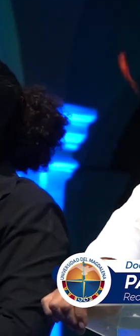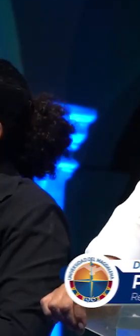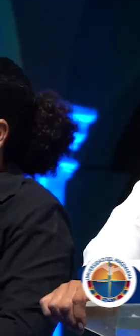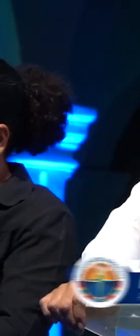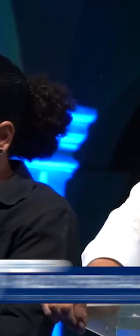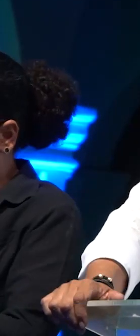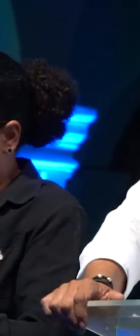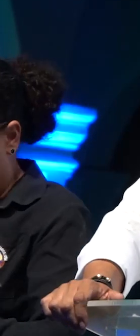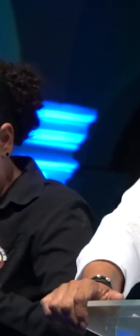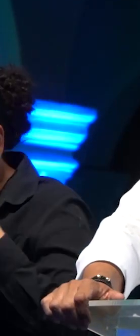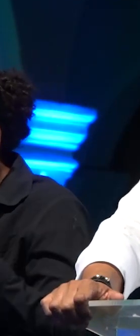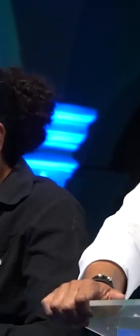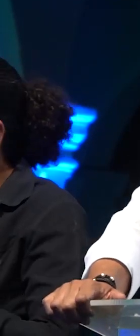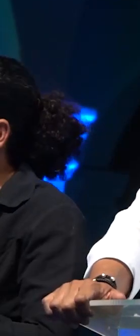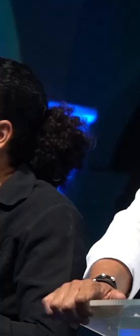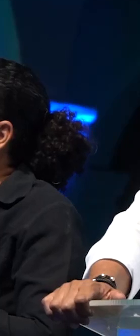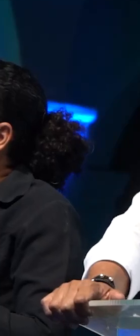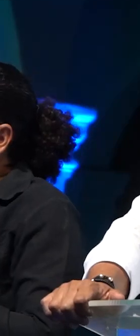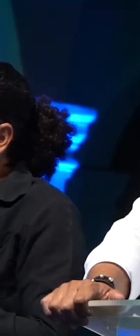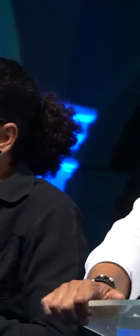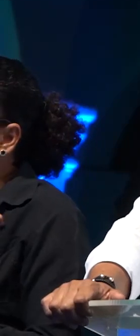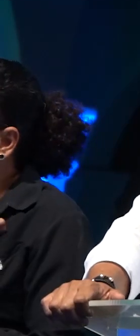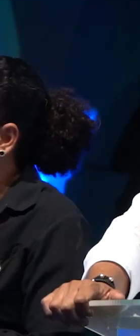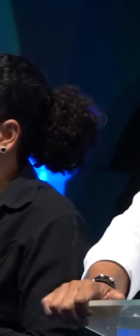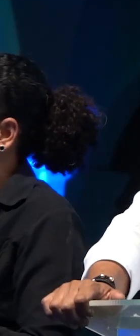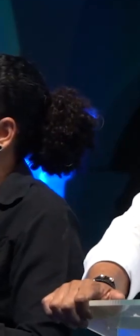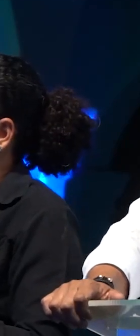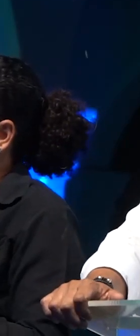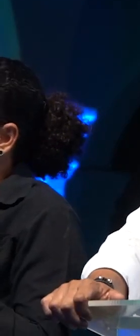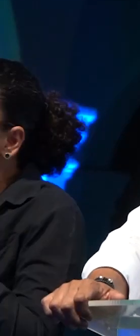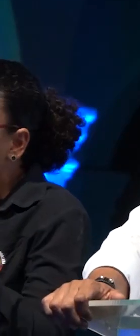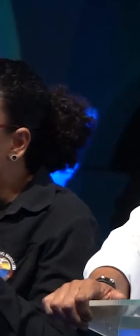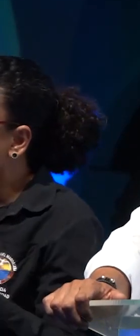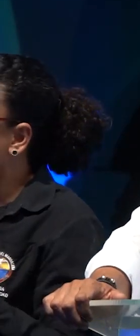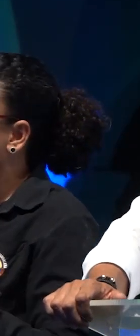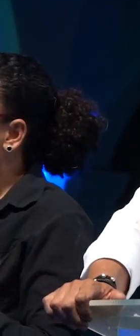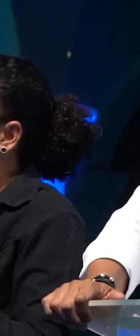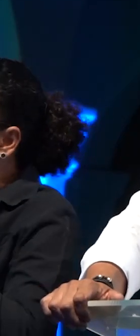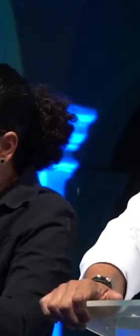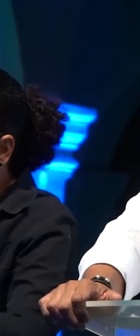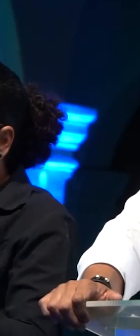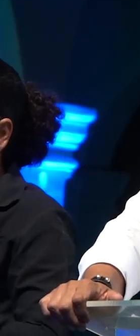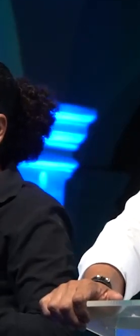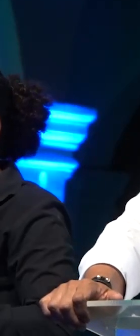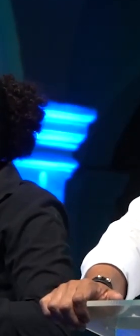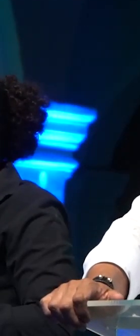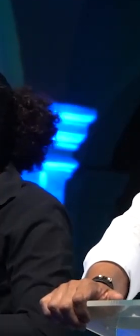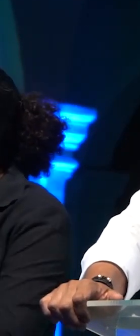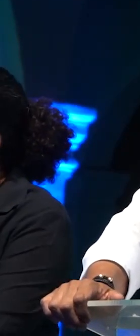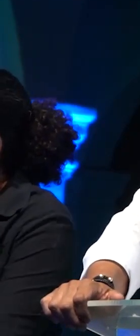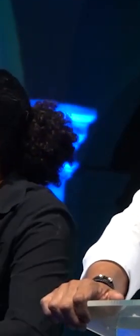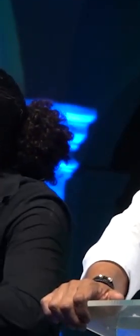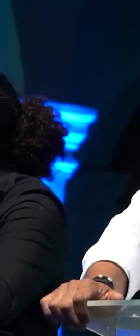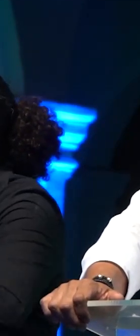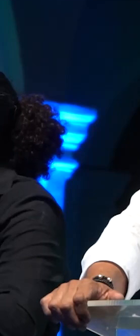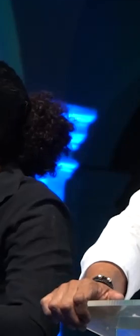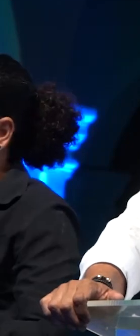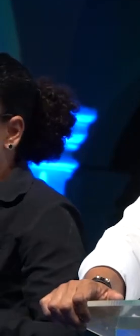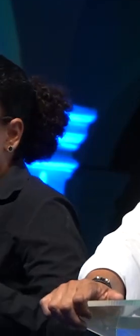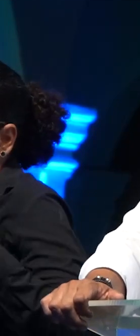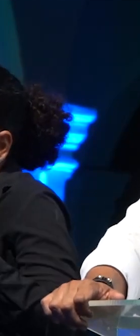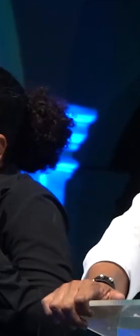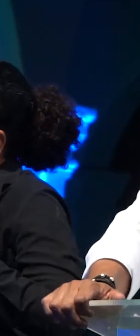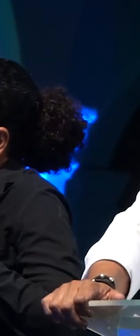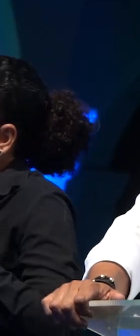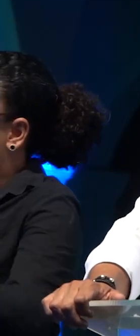de los niños y de las mamás esperando en la salita de espera mientras los niños se desocupan y ellas salieron de clase